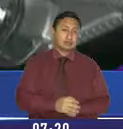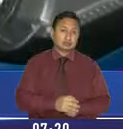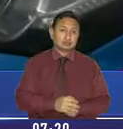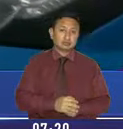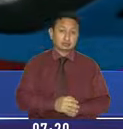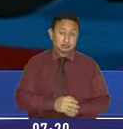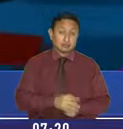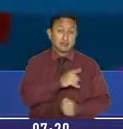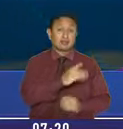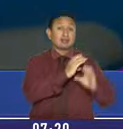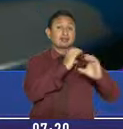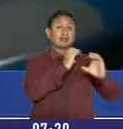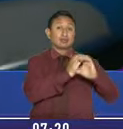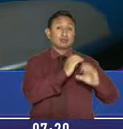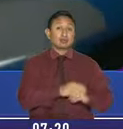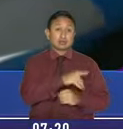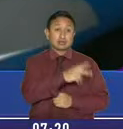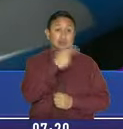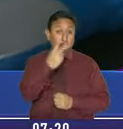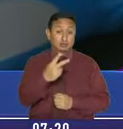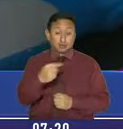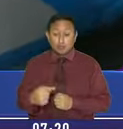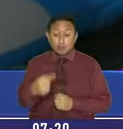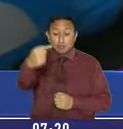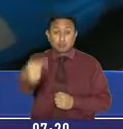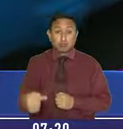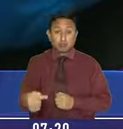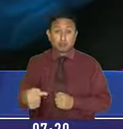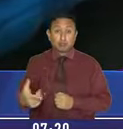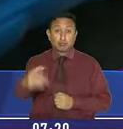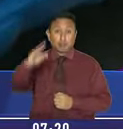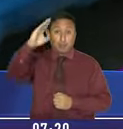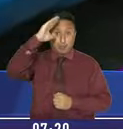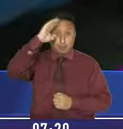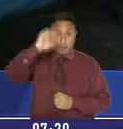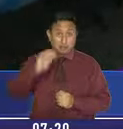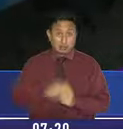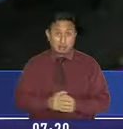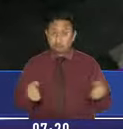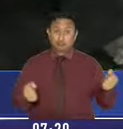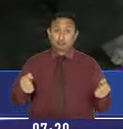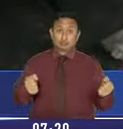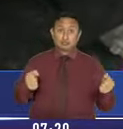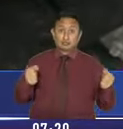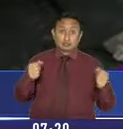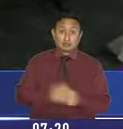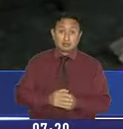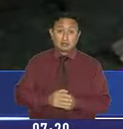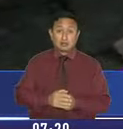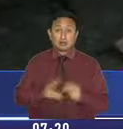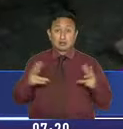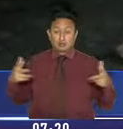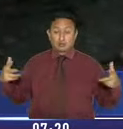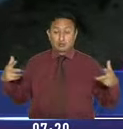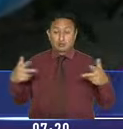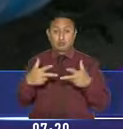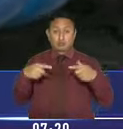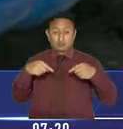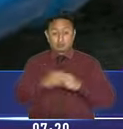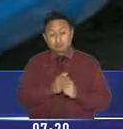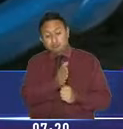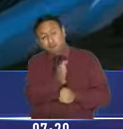que delante estaba la gente y en esta intersección cuando tenían que frenar para poder tomar la vía que, como les digo, va hacia el centro histórico,